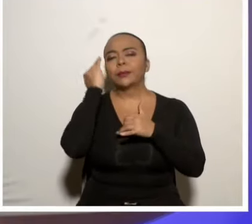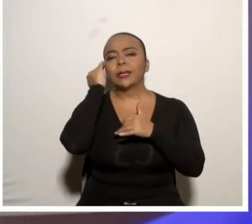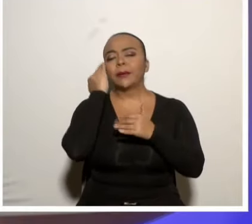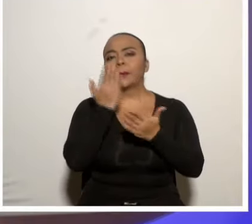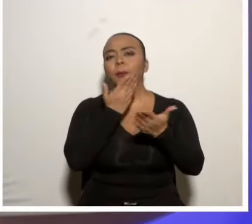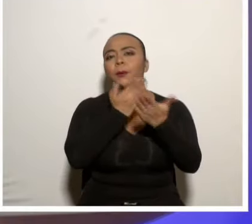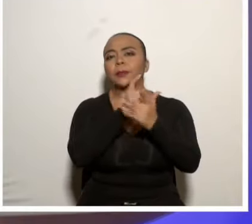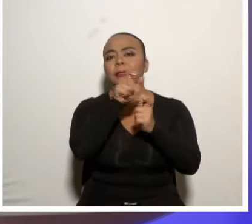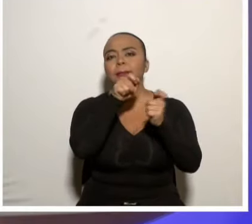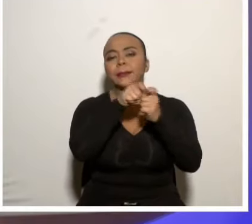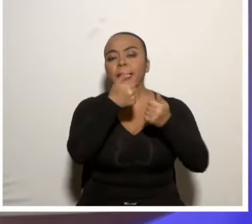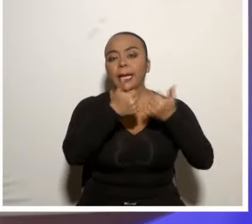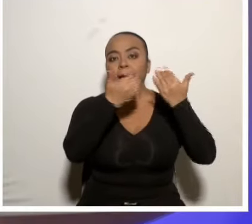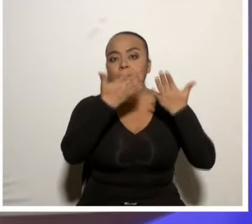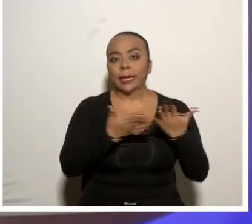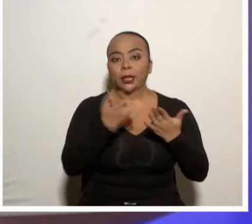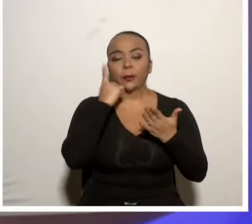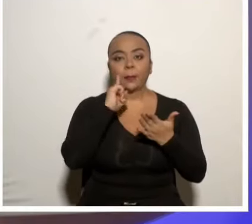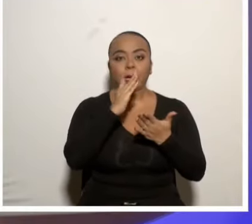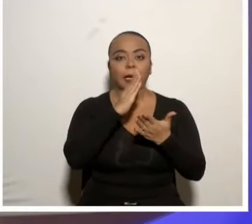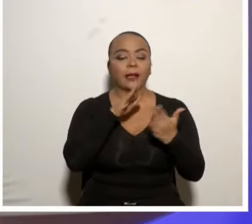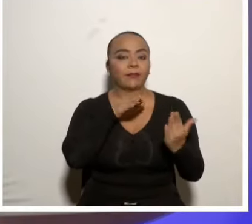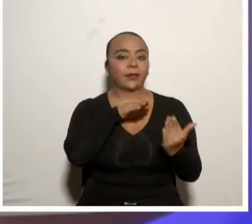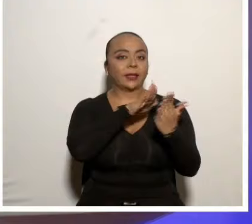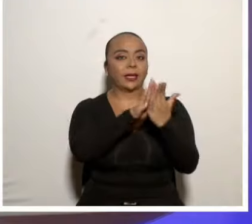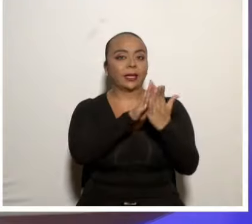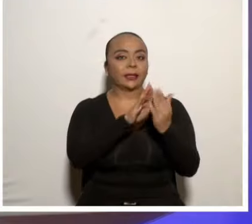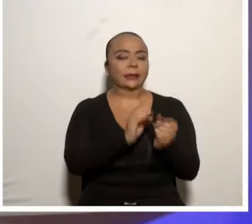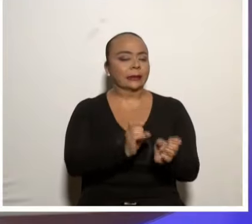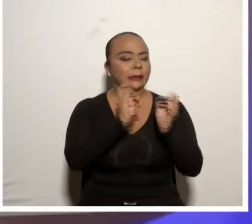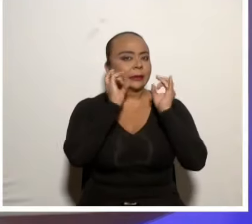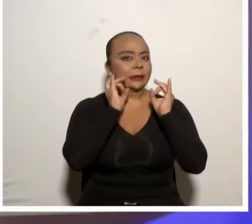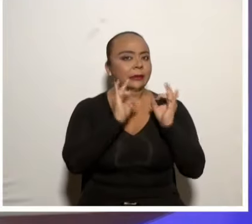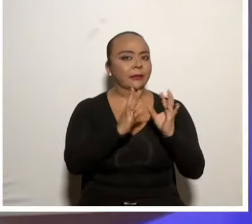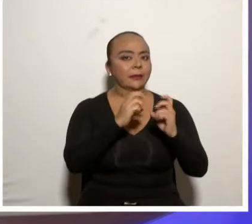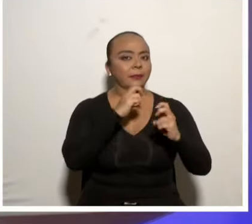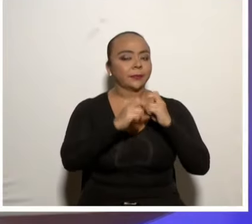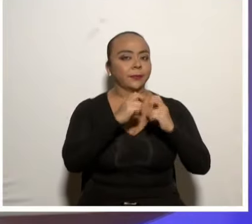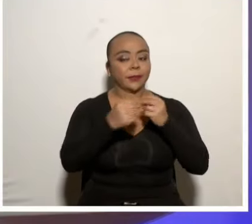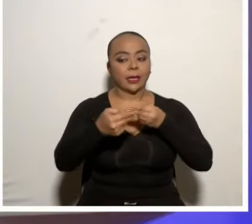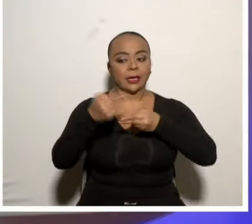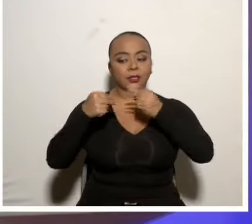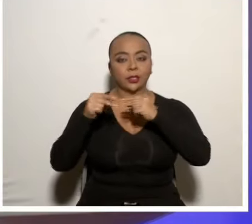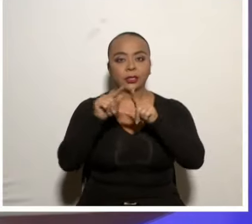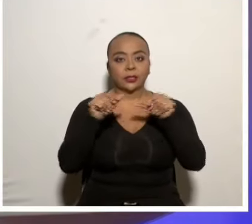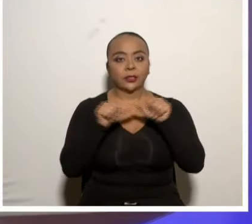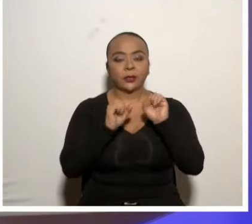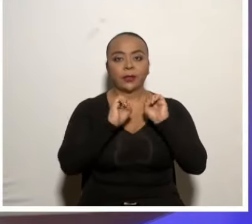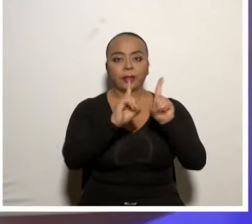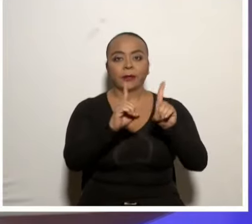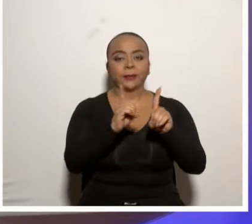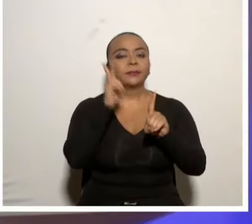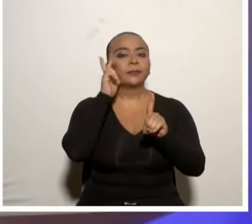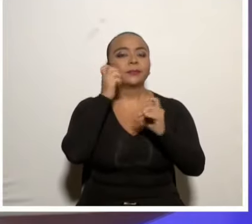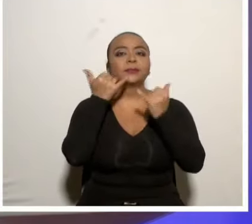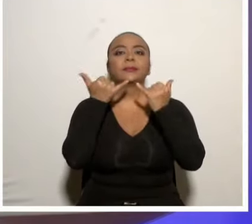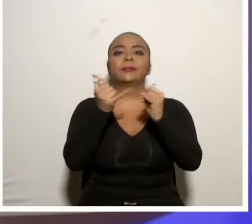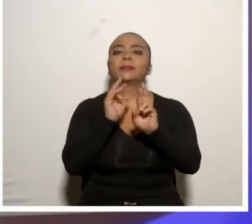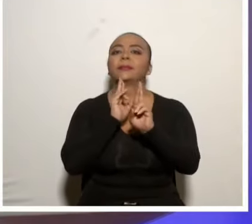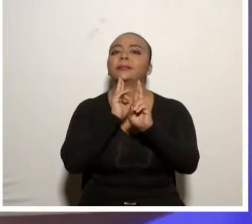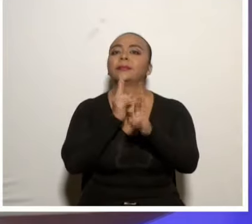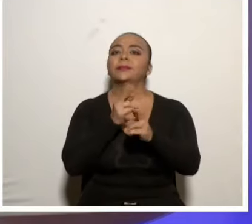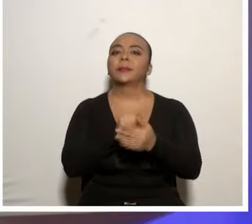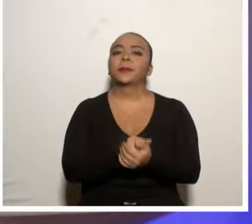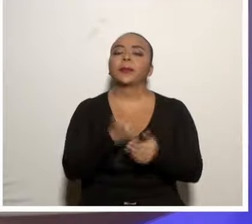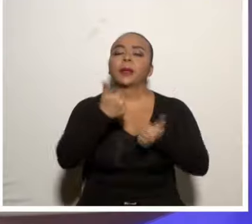propuestas concretas de los candidatos para enfrentar la dramática crisis histórica en el sector educativo, escuchamos ahora la